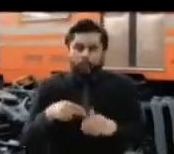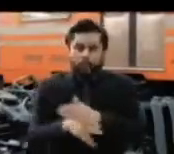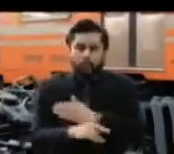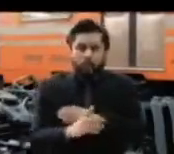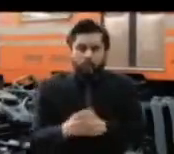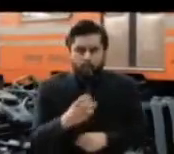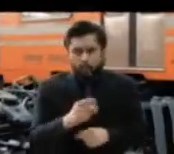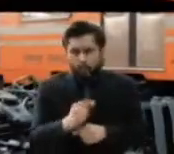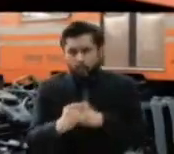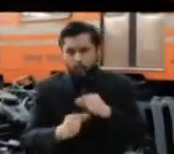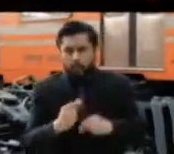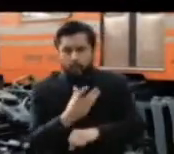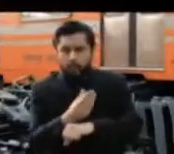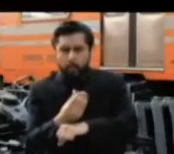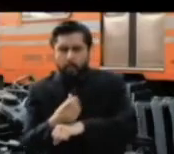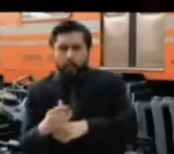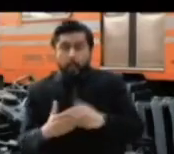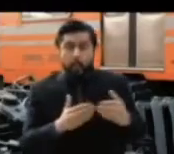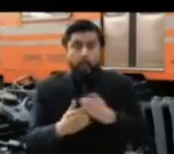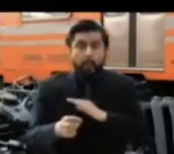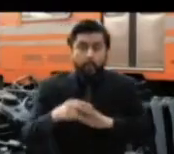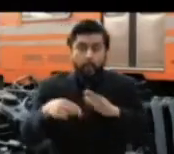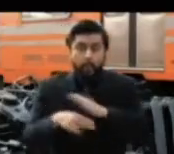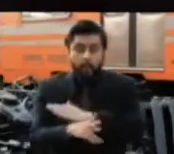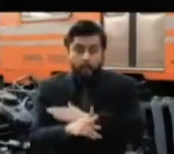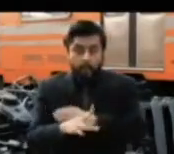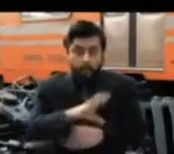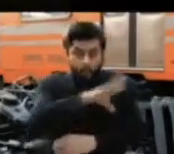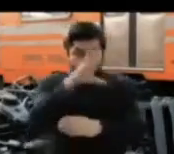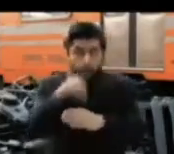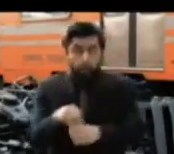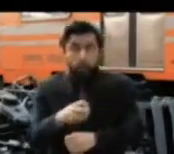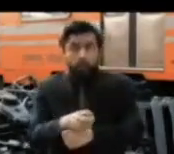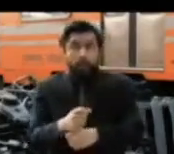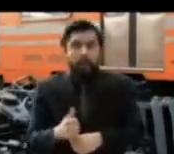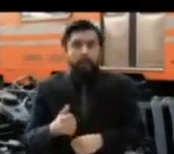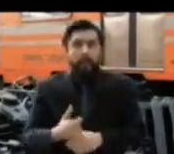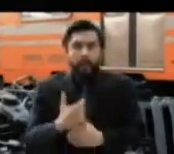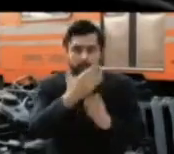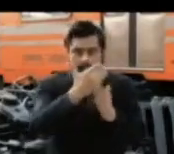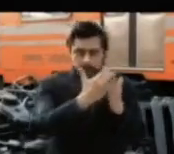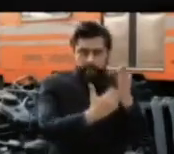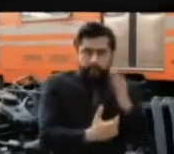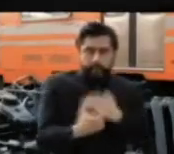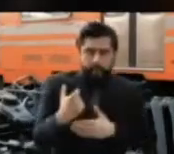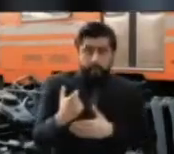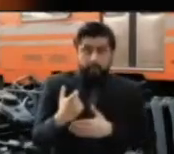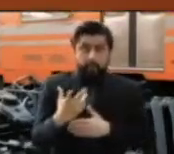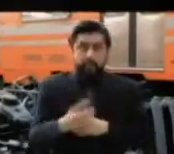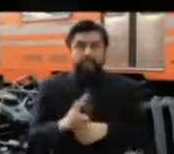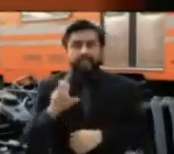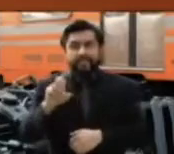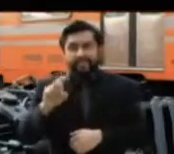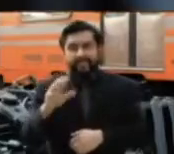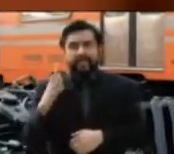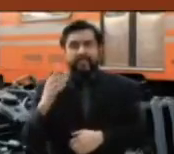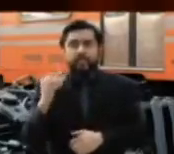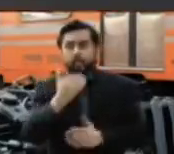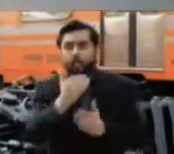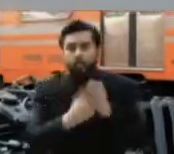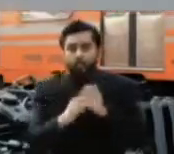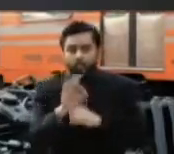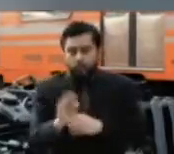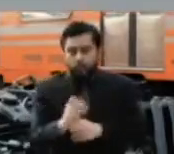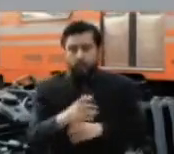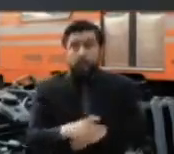el mantenimiento. Con su modernización integral, el metro logrará ahorros del 35% en consumo de energía